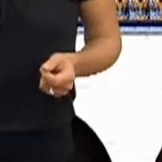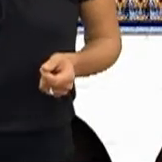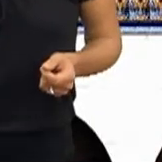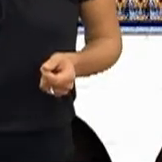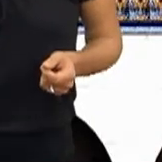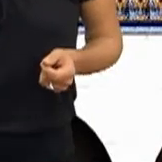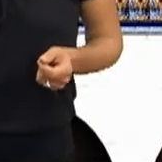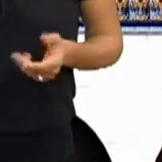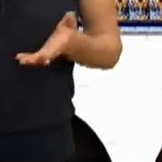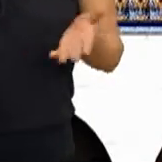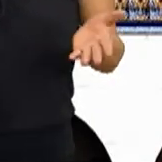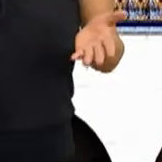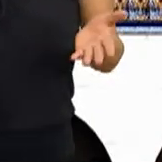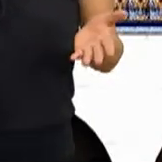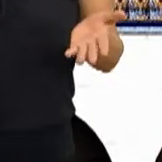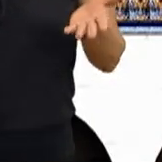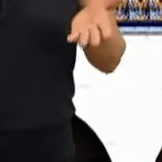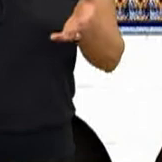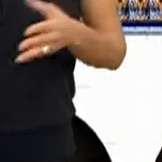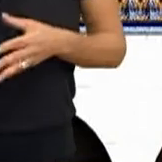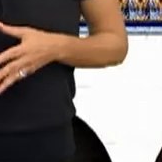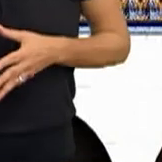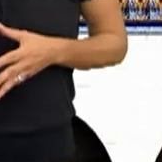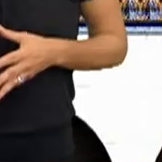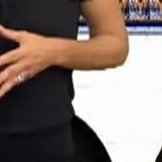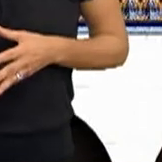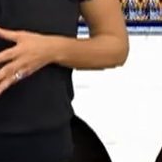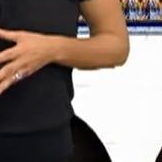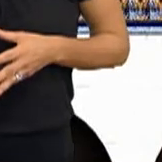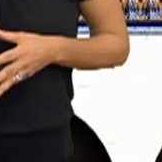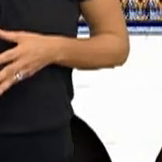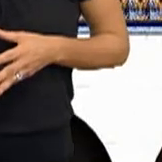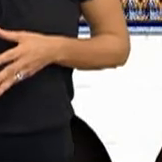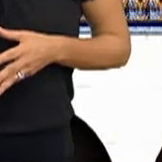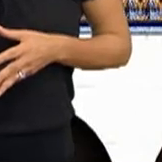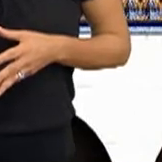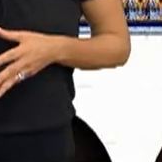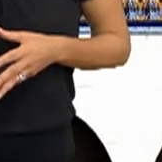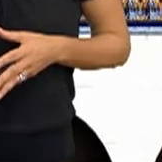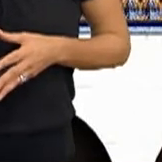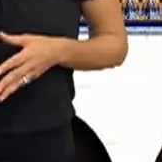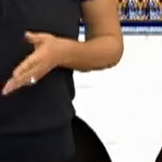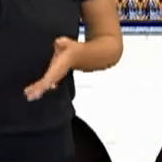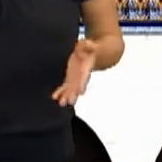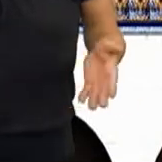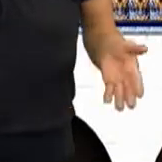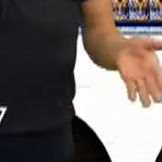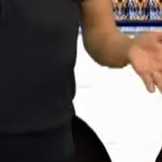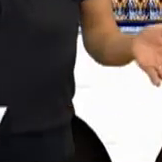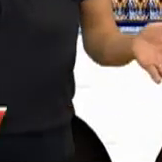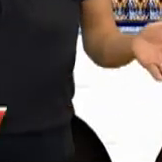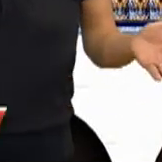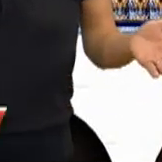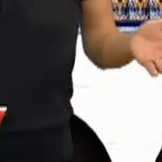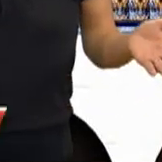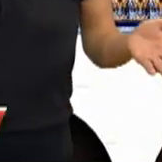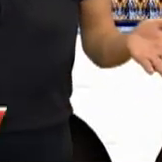tradiciones gastronómicas. Si quieren descubrir otras delicias de nuestro legado culinario, los invito a visitar mi página web